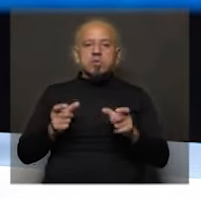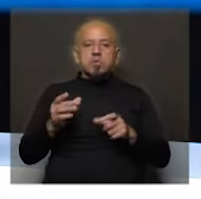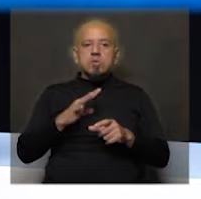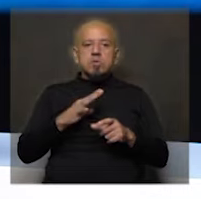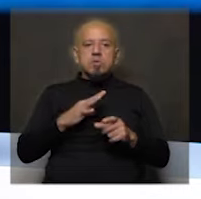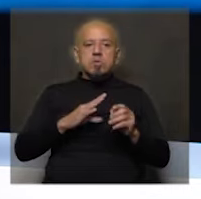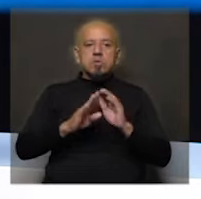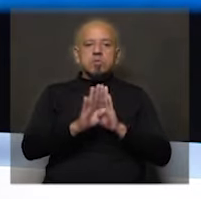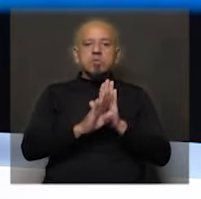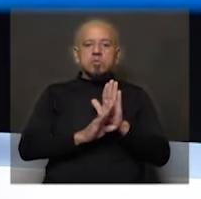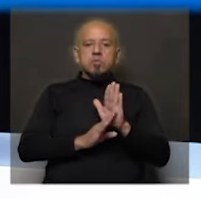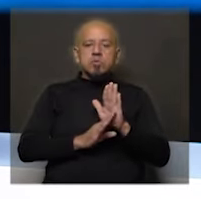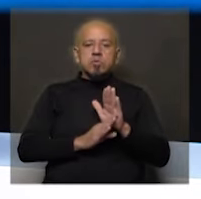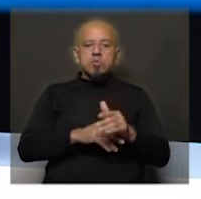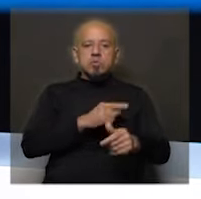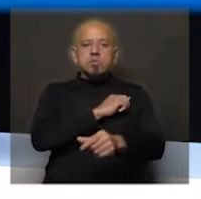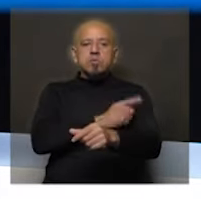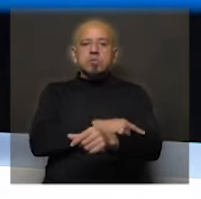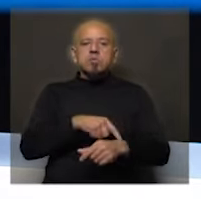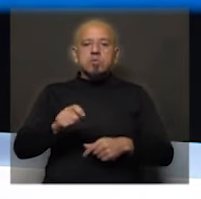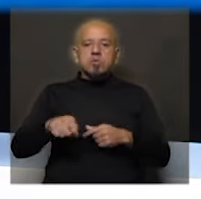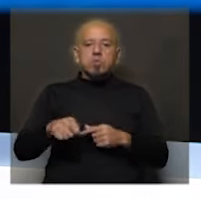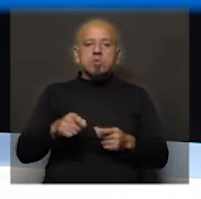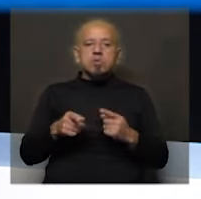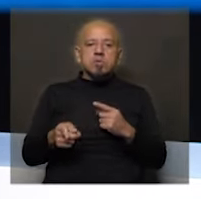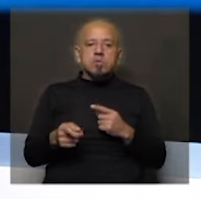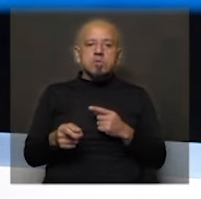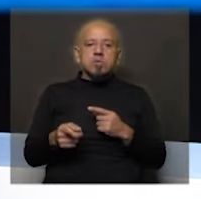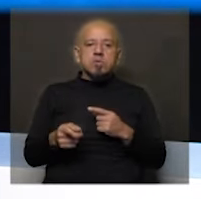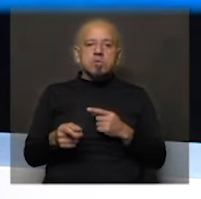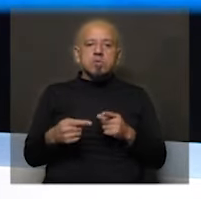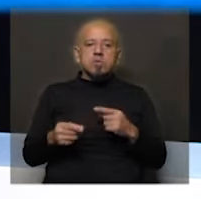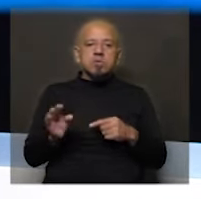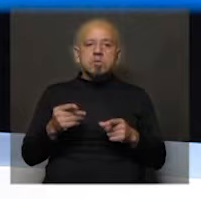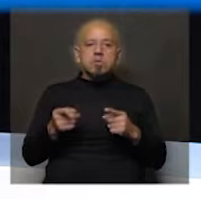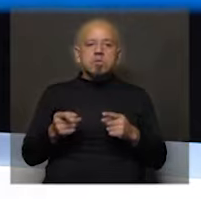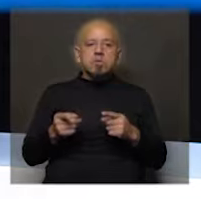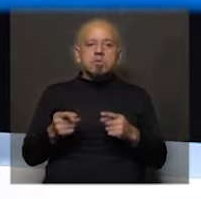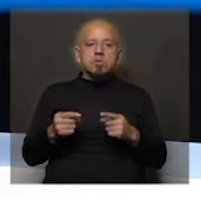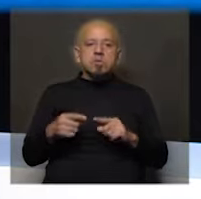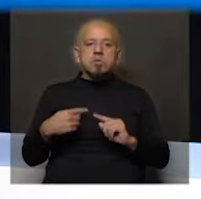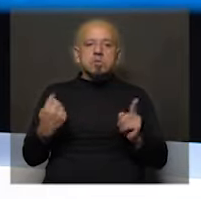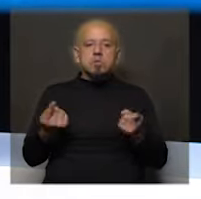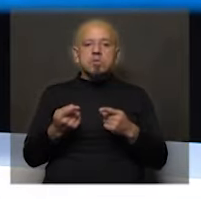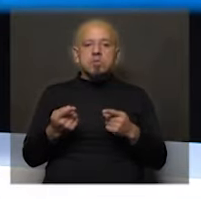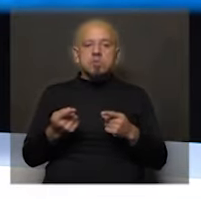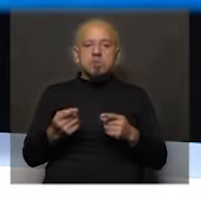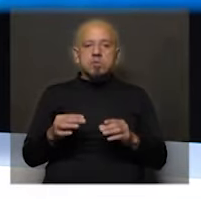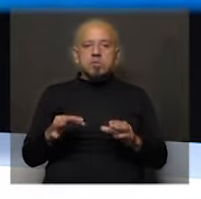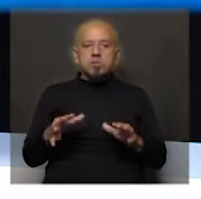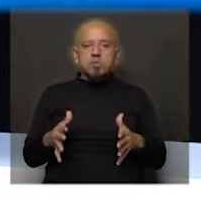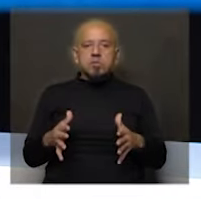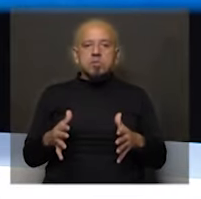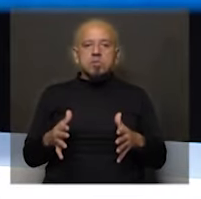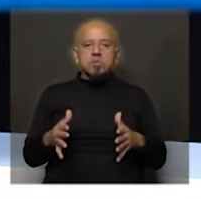protocolo que se hizo con el poder judicial que lo que se trata es de bueno de todos los aspectos incluso logísticos que tienen que ver